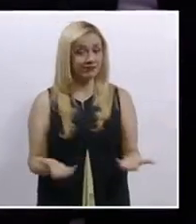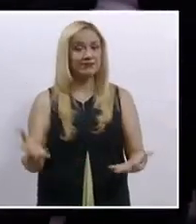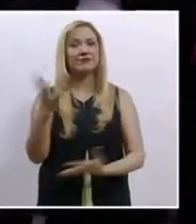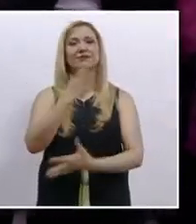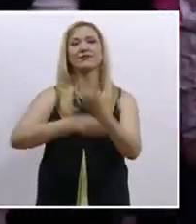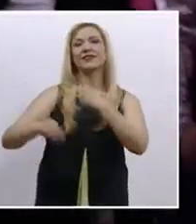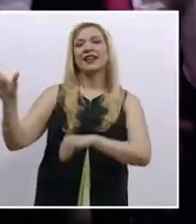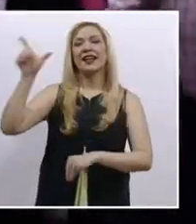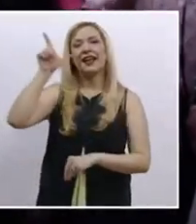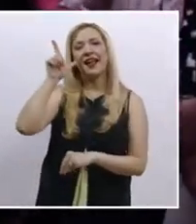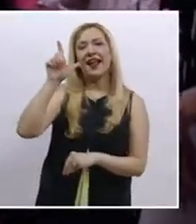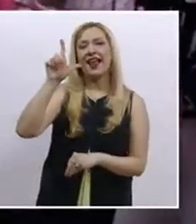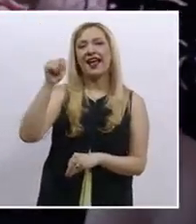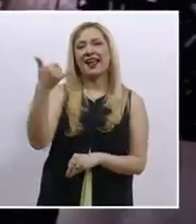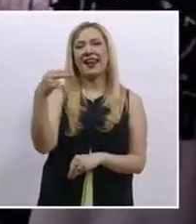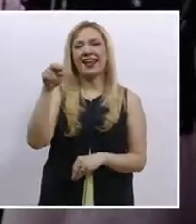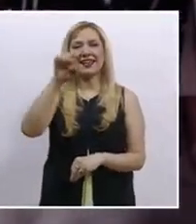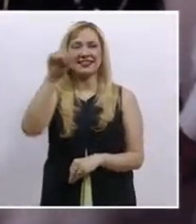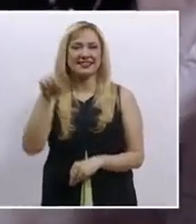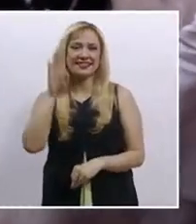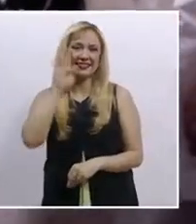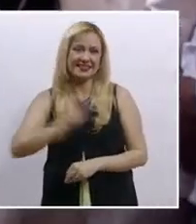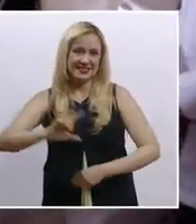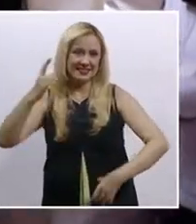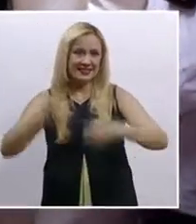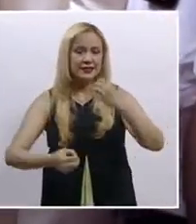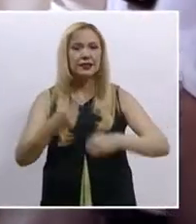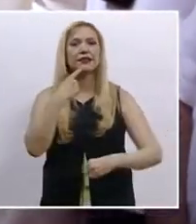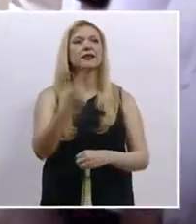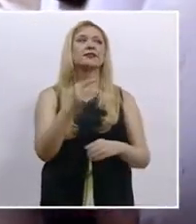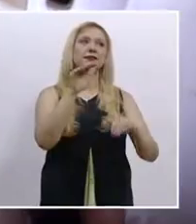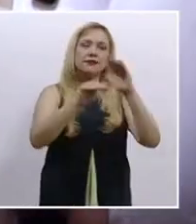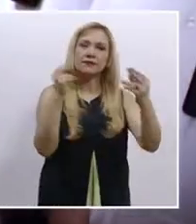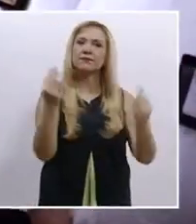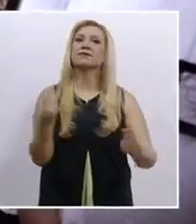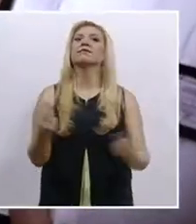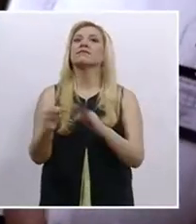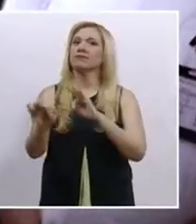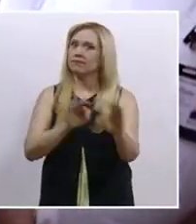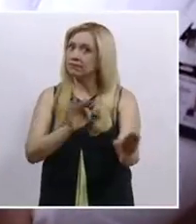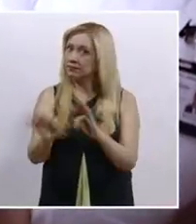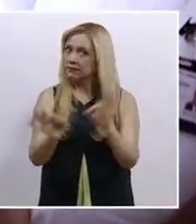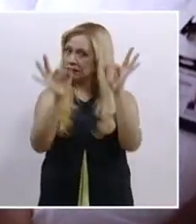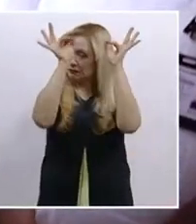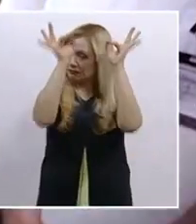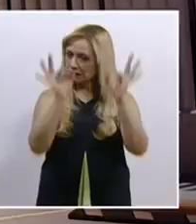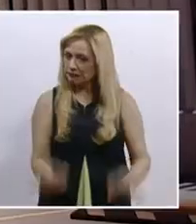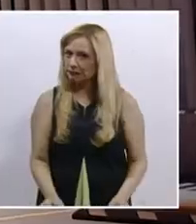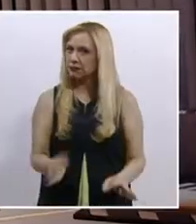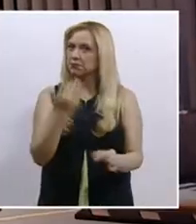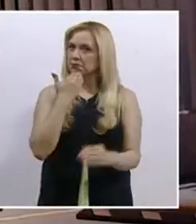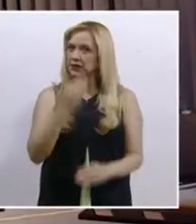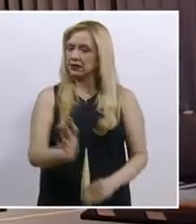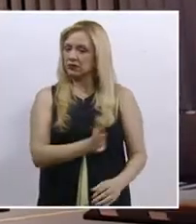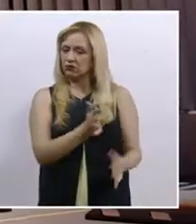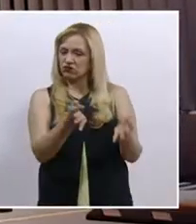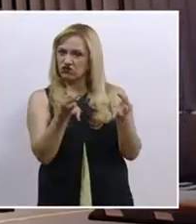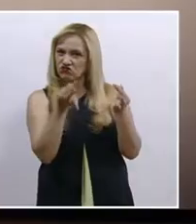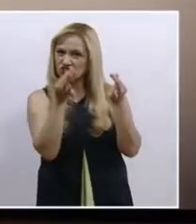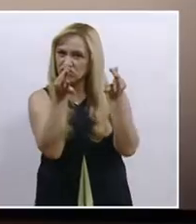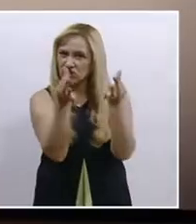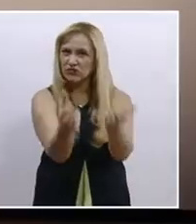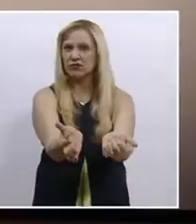Potisek, convocó a las personas asistentes a seguir trabajando con excelencia, pues ahora más que nunca la sociedad está atenta a lo que